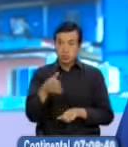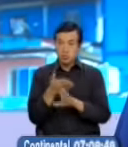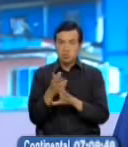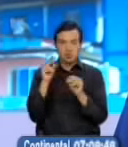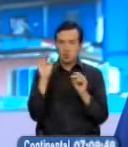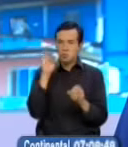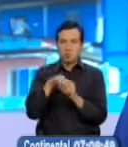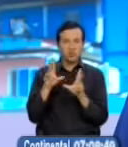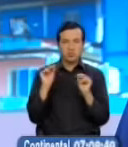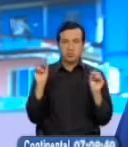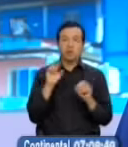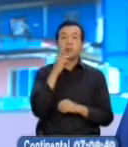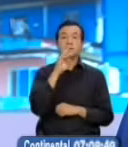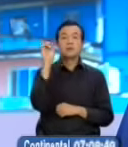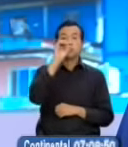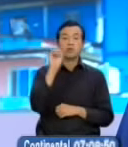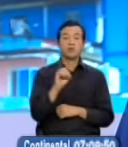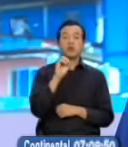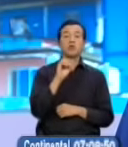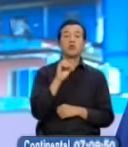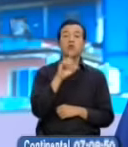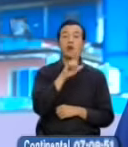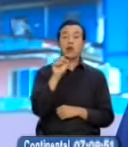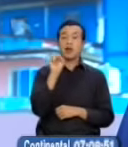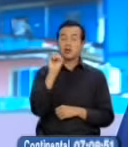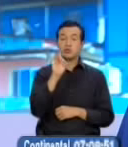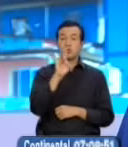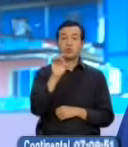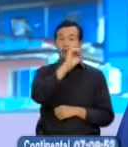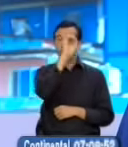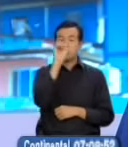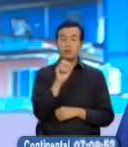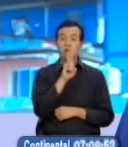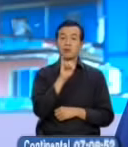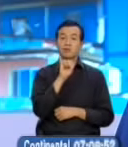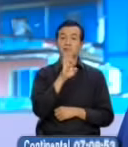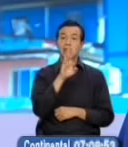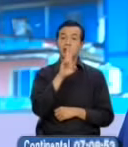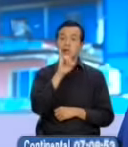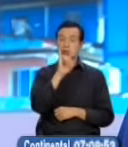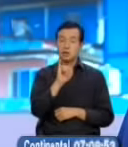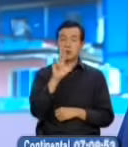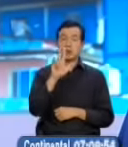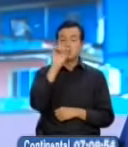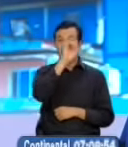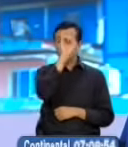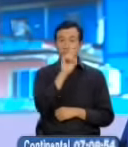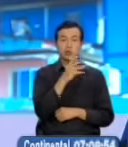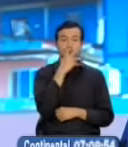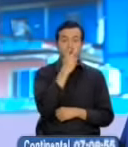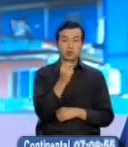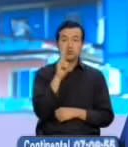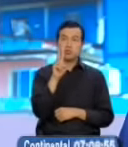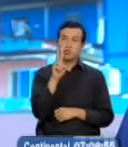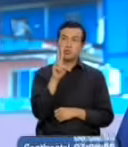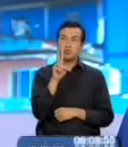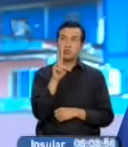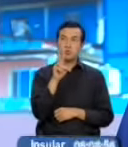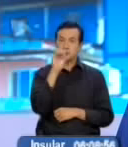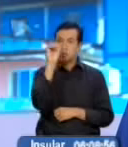propuestos, 16% por Guillermo Lasso, 8% por Cintia Viteri, 3% por Lucio Gutiérrez, un 2% no